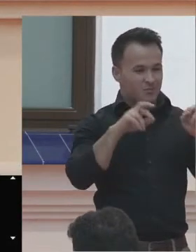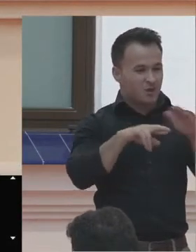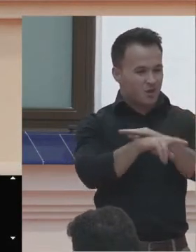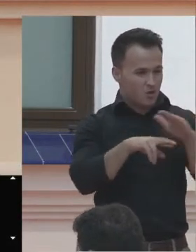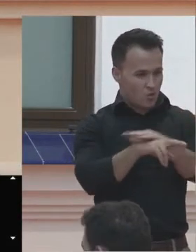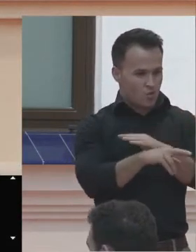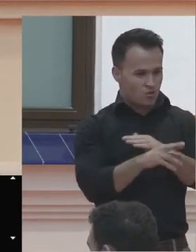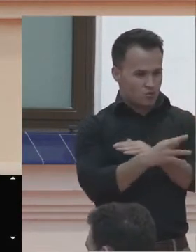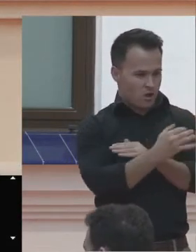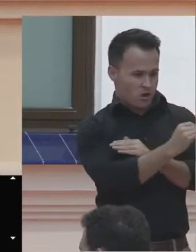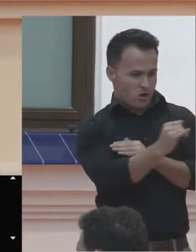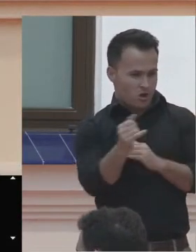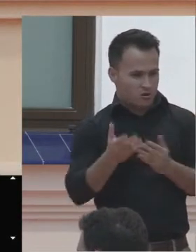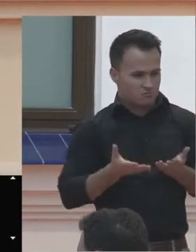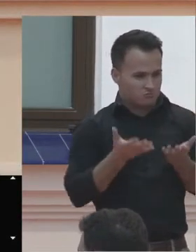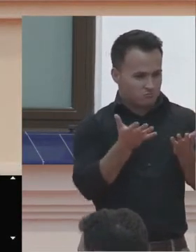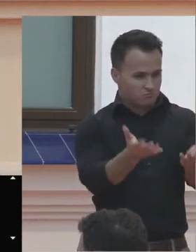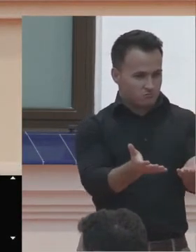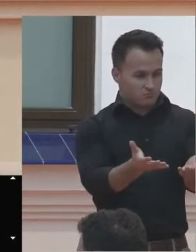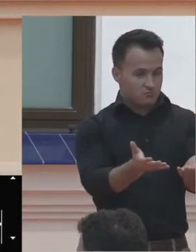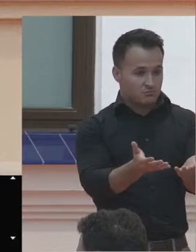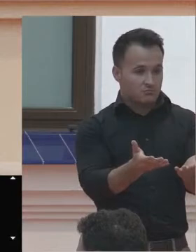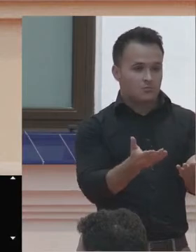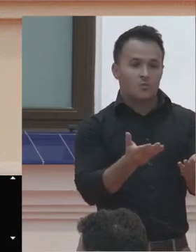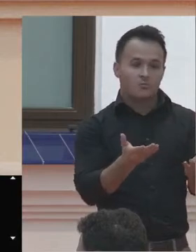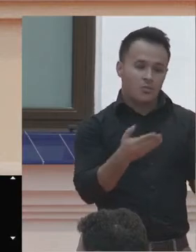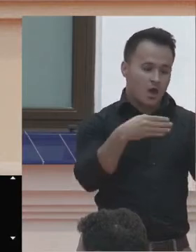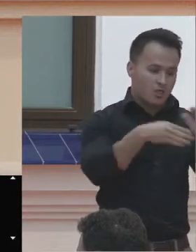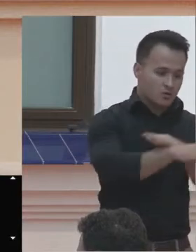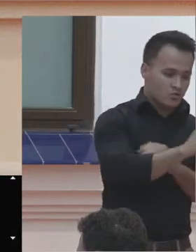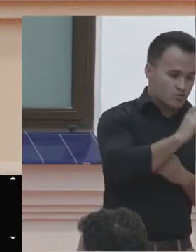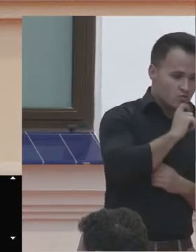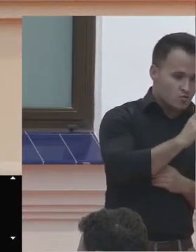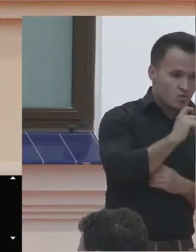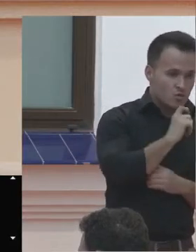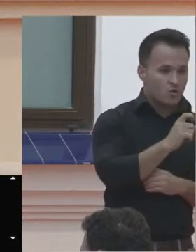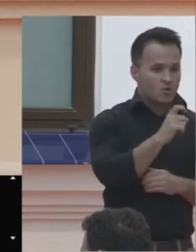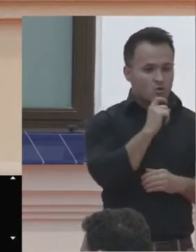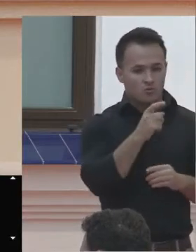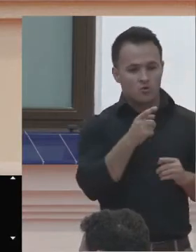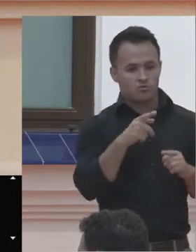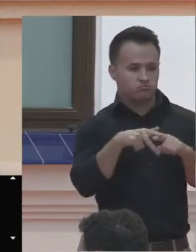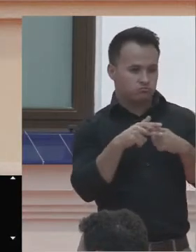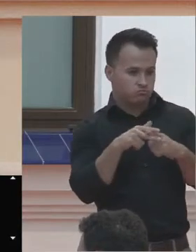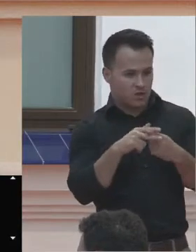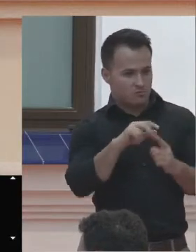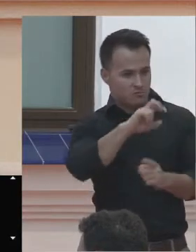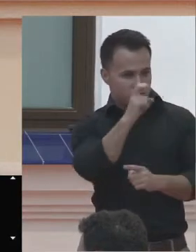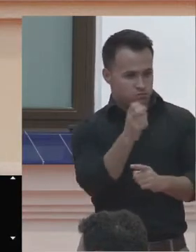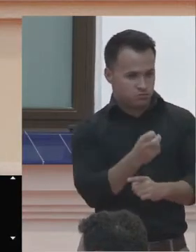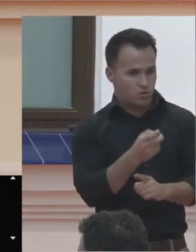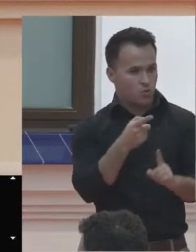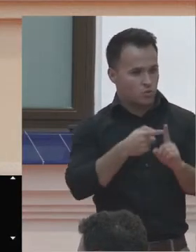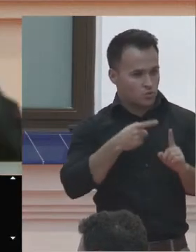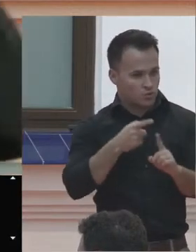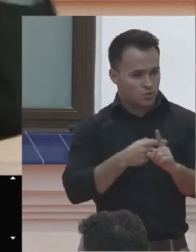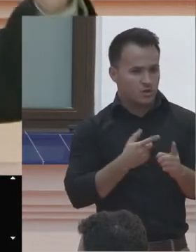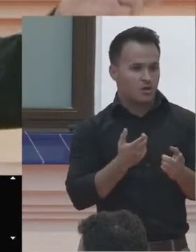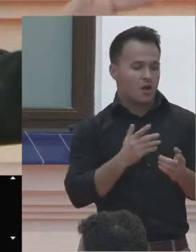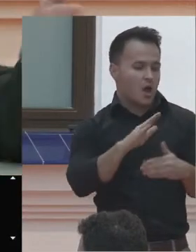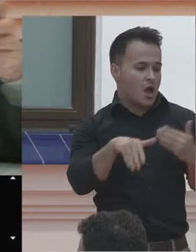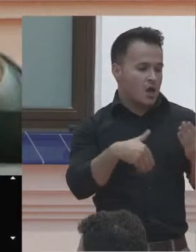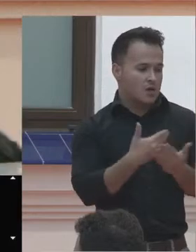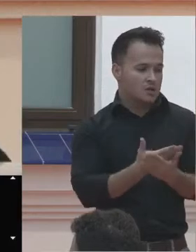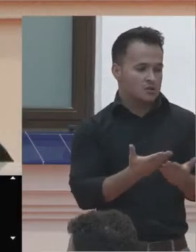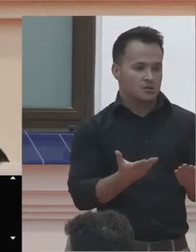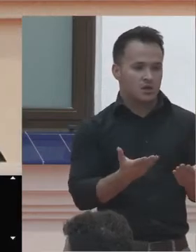que tienen a su disposición, qué estaciones son accesibles, cómo pueden sacar los billetes, en dónde van a poder salir, hasta